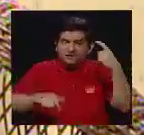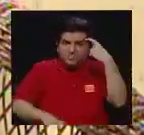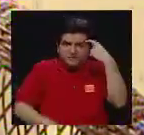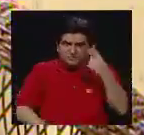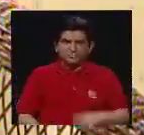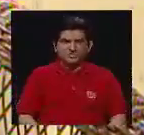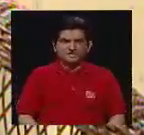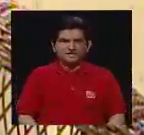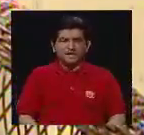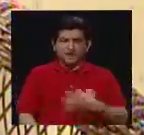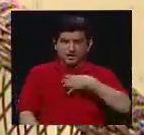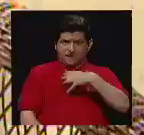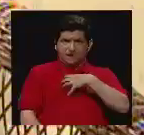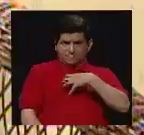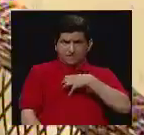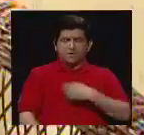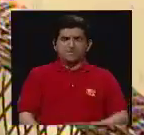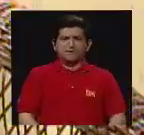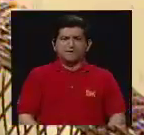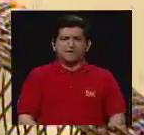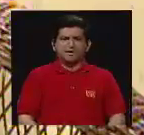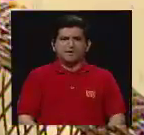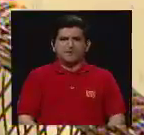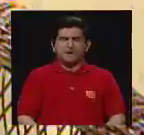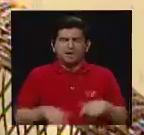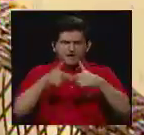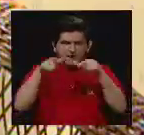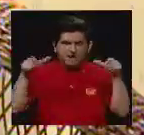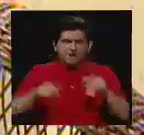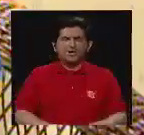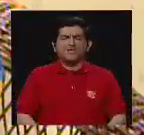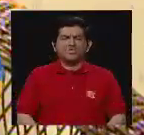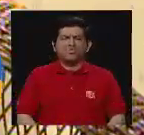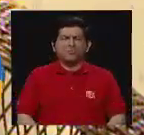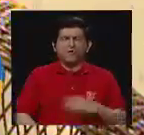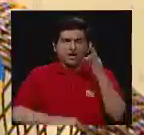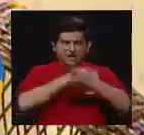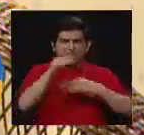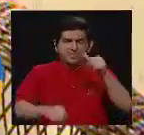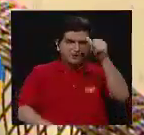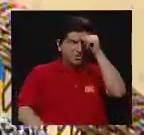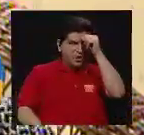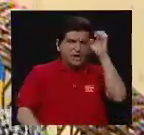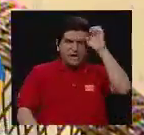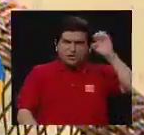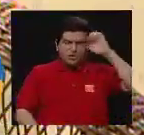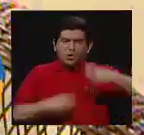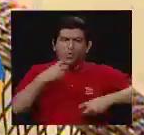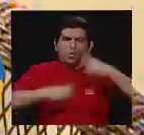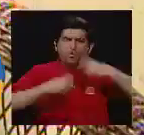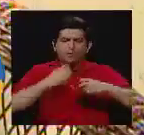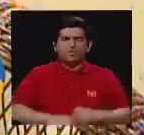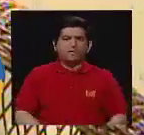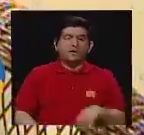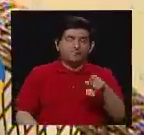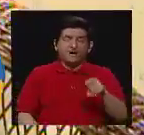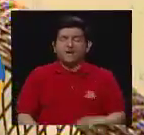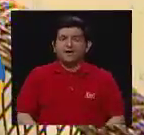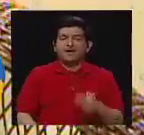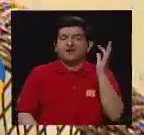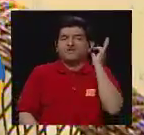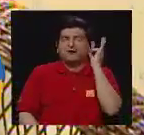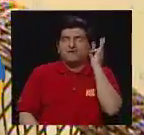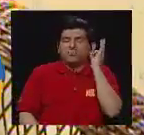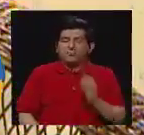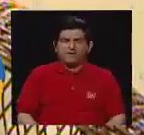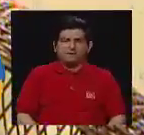las lenguas como la nuestra, las lenguas provenientes del indoeuropeo, tienen un problema en la captación de lo